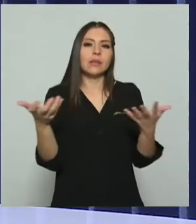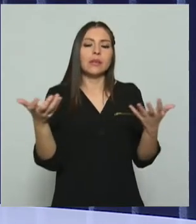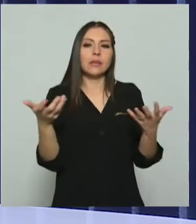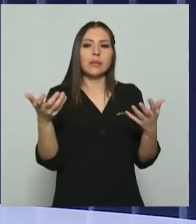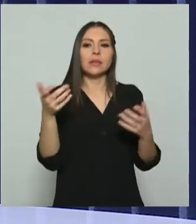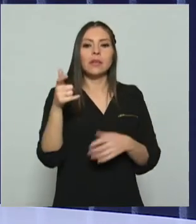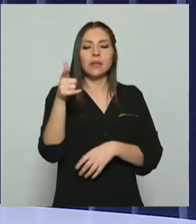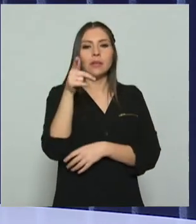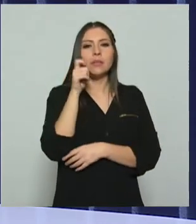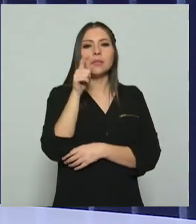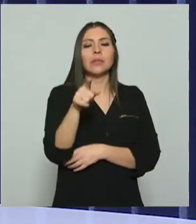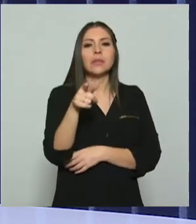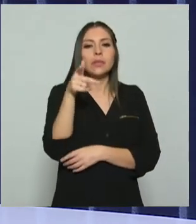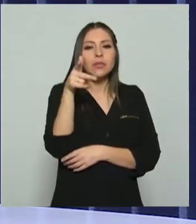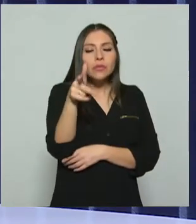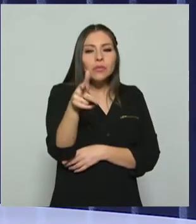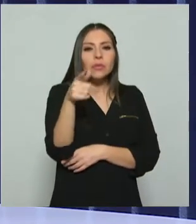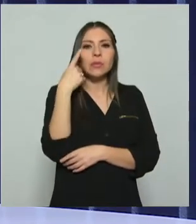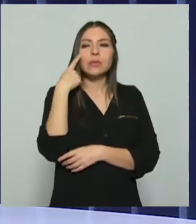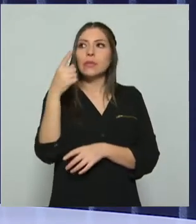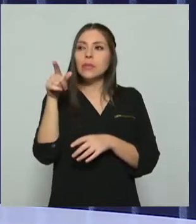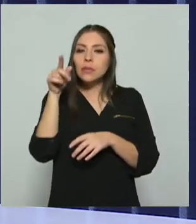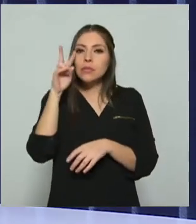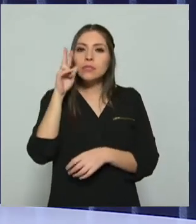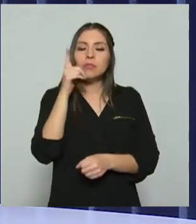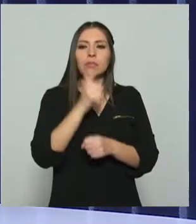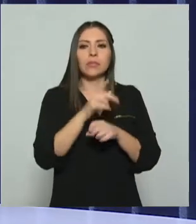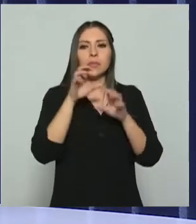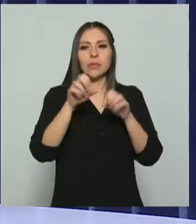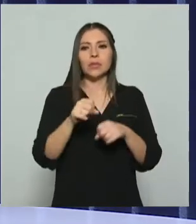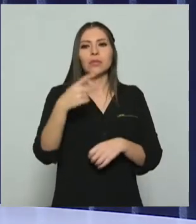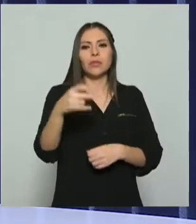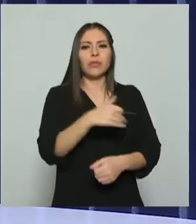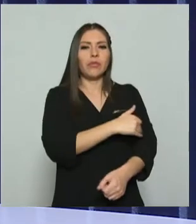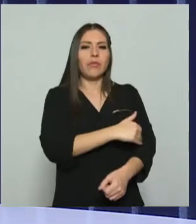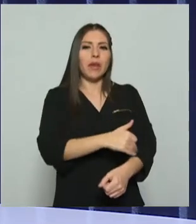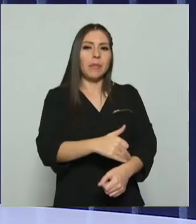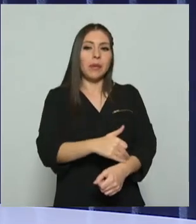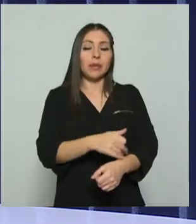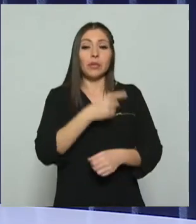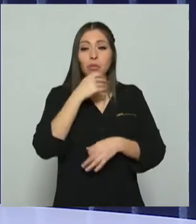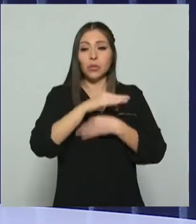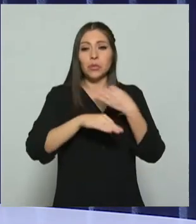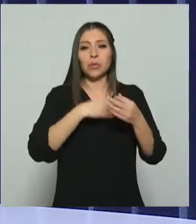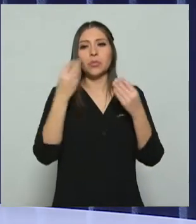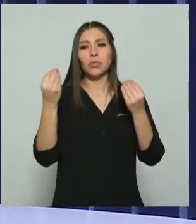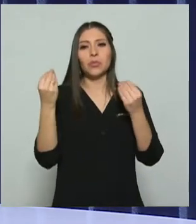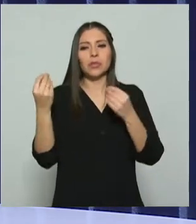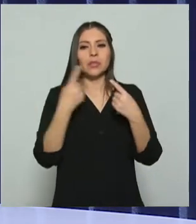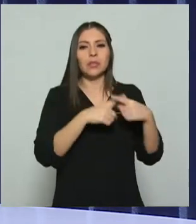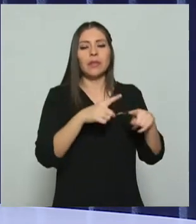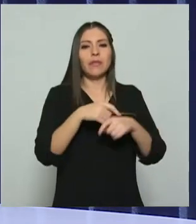acto delictivo. Sin embargo, pues la familia usualmente, no digo que todas, pero muchísimas familias protegen al